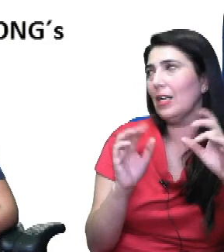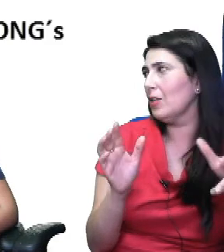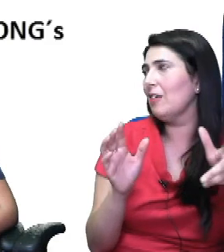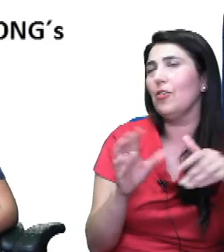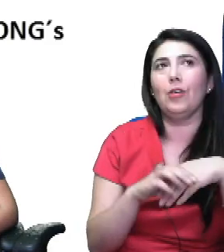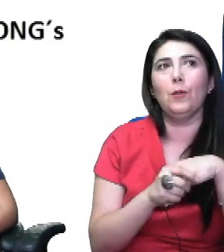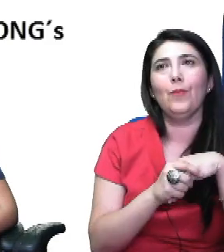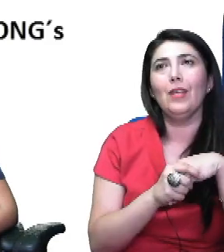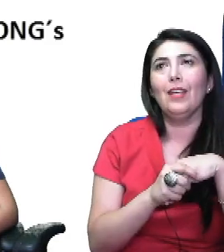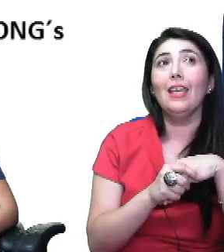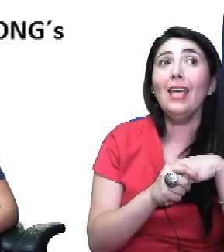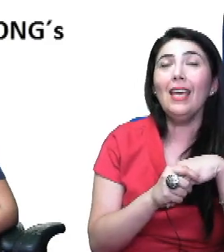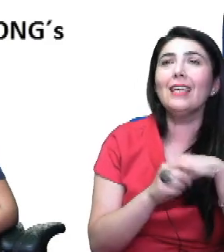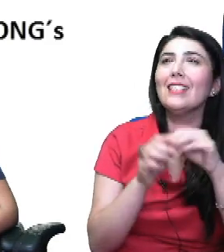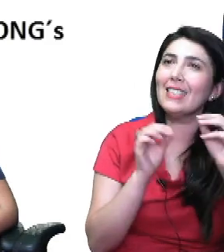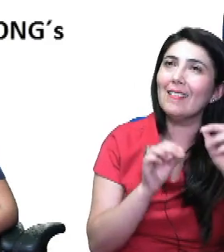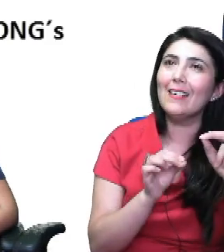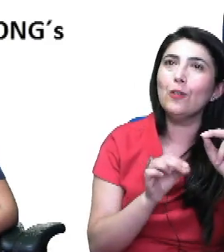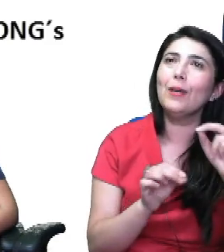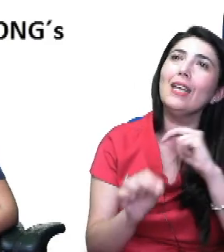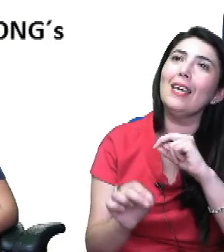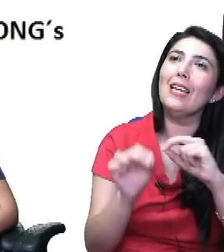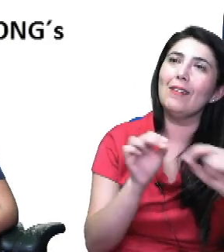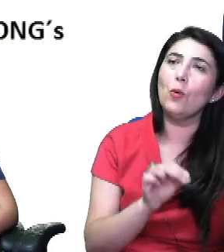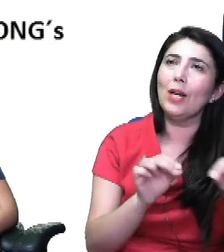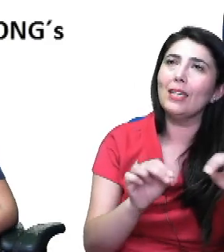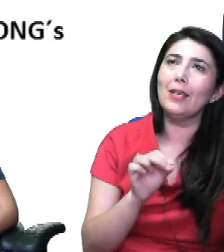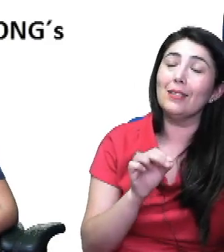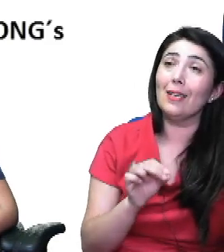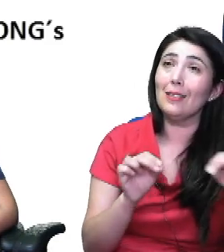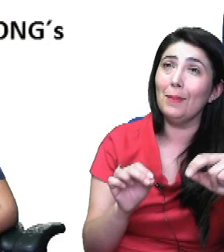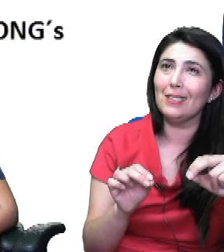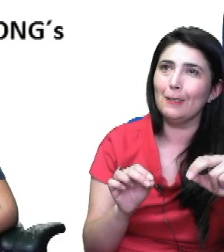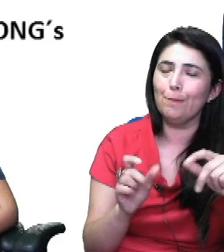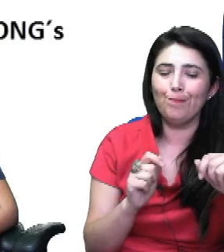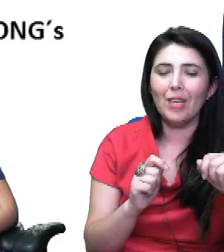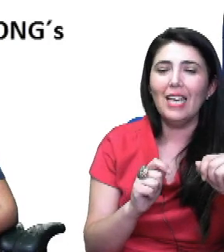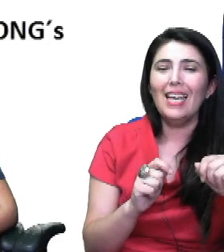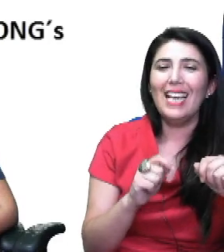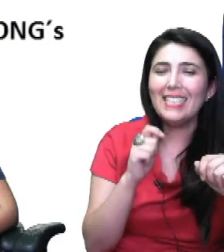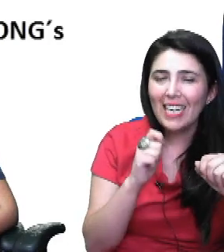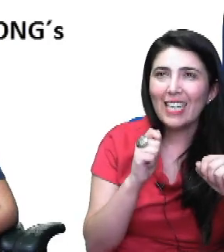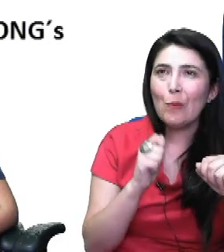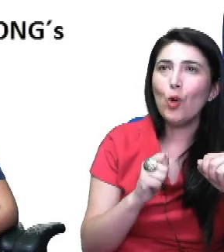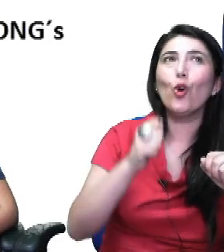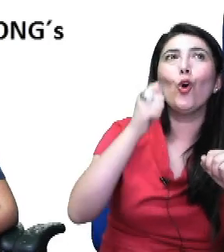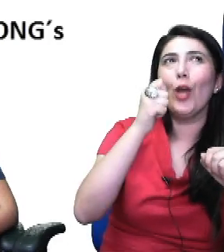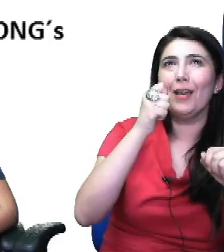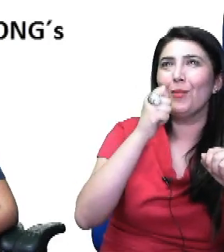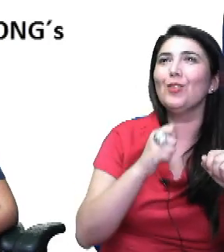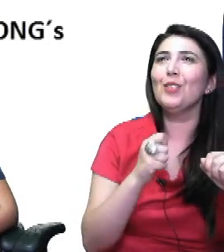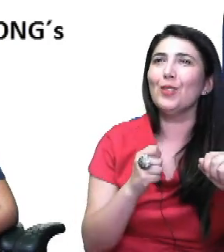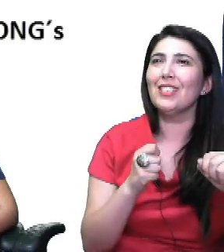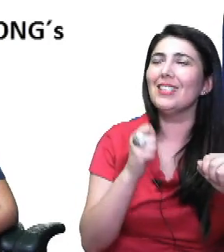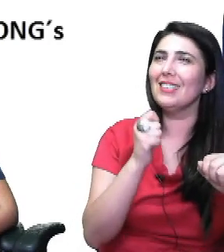¿cierto? Que es la región del Biobío. Y se está trabajando para que en el nivel comunal también existan estas mesas. En Chile tenemos los COE,